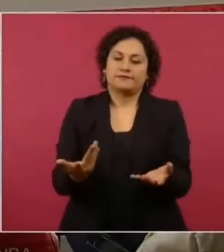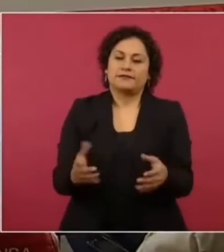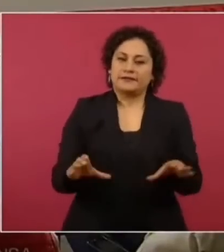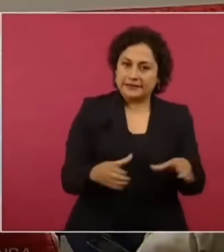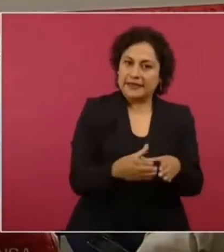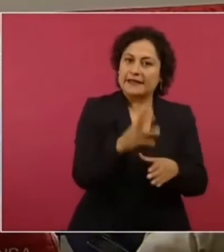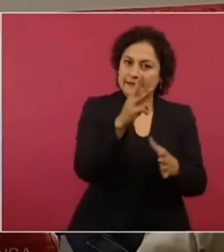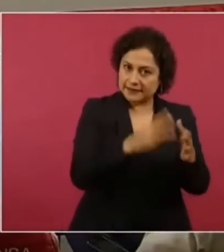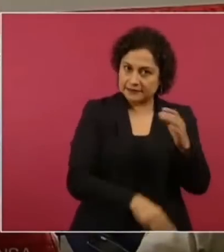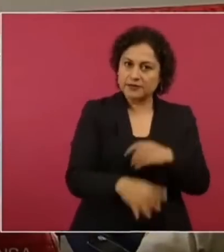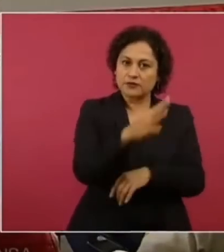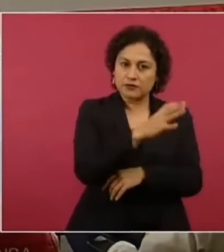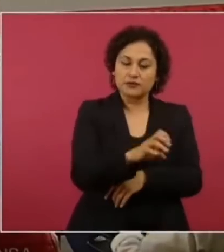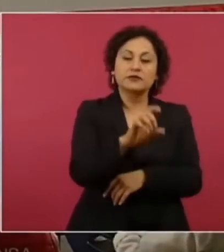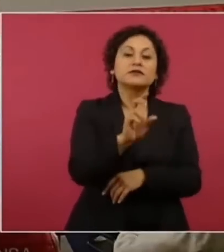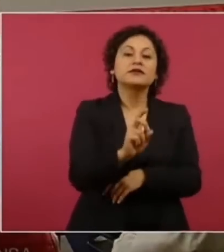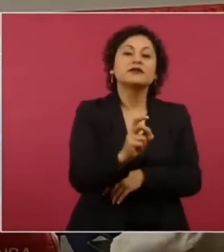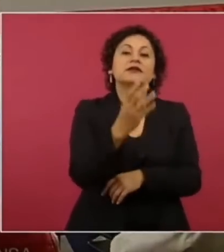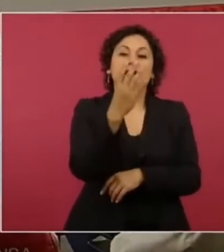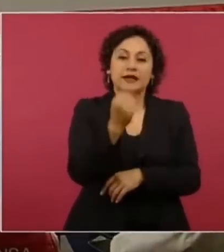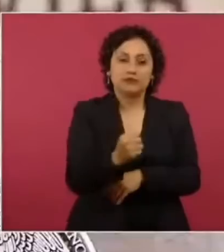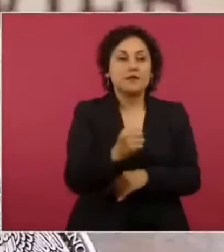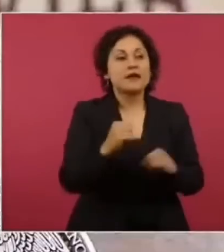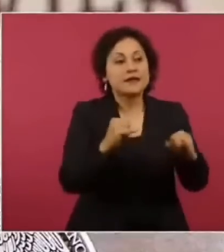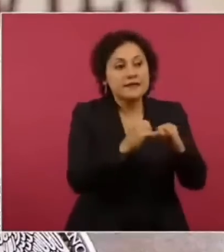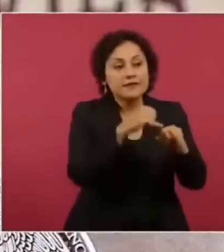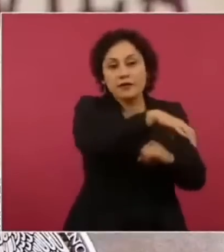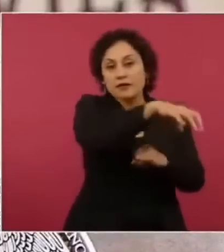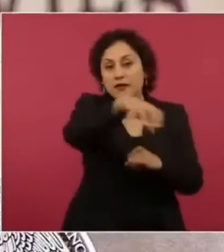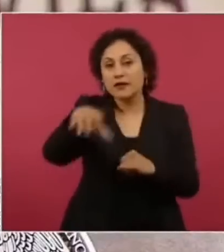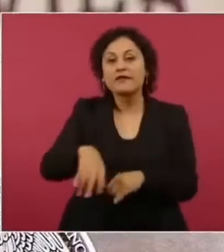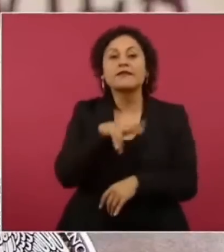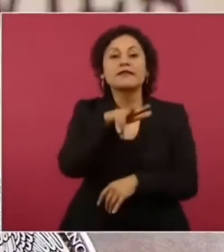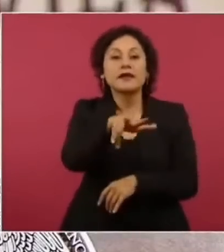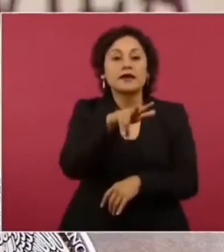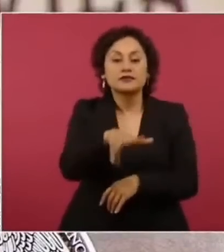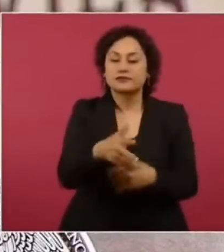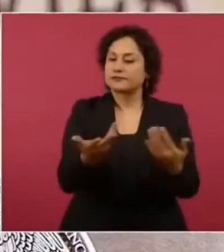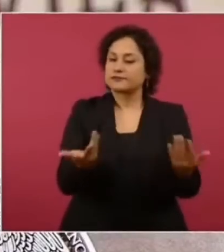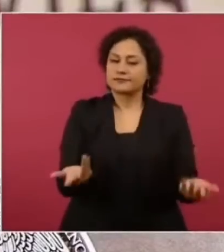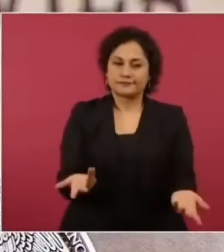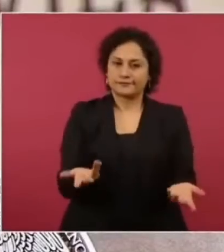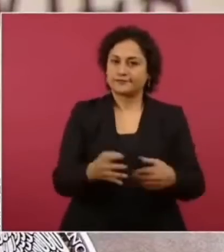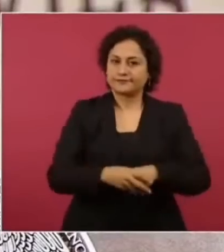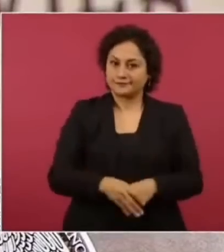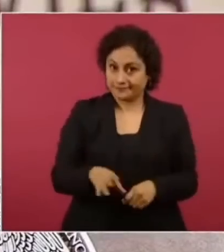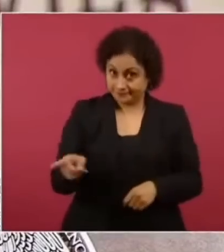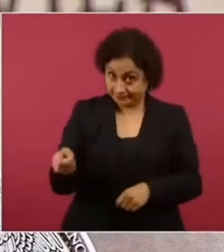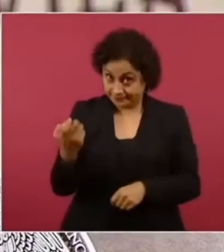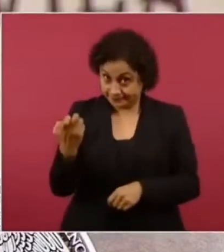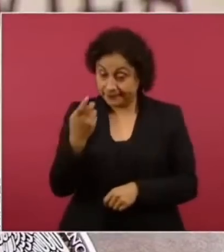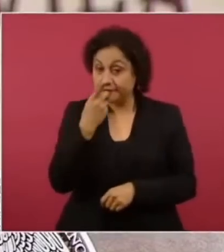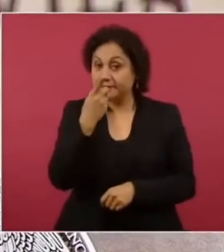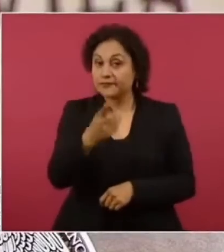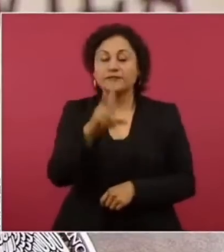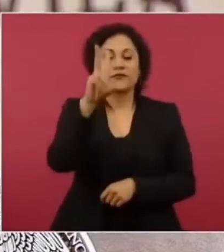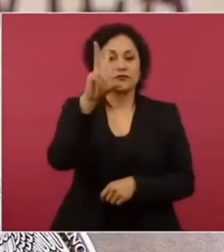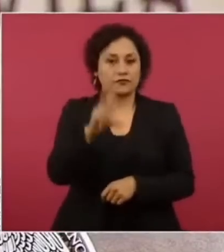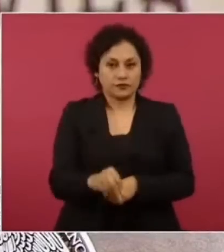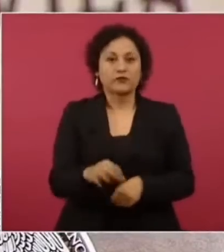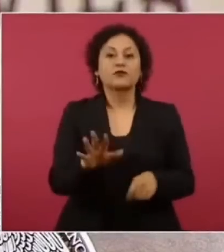3,439 empleos de las 18 dependencias. Esto no es verdad. La reforma